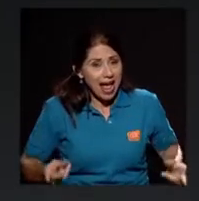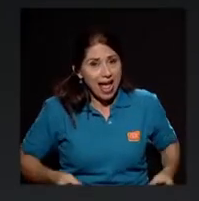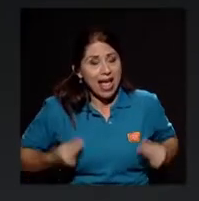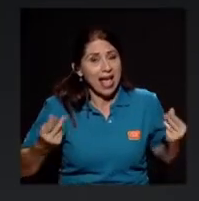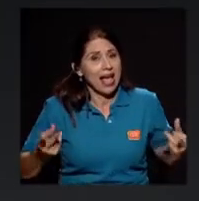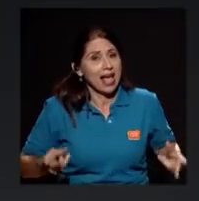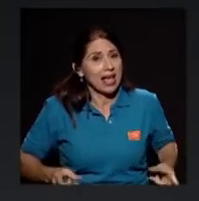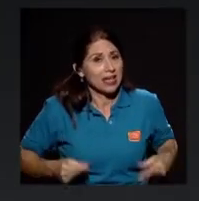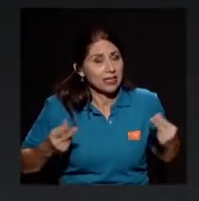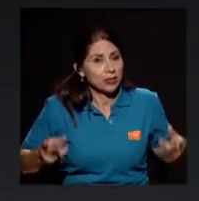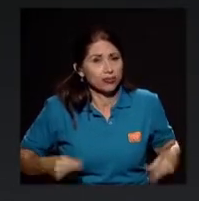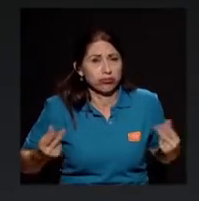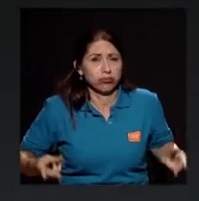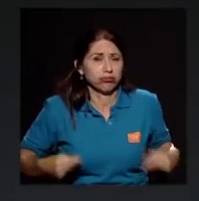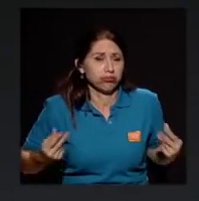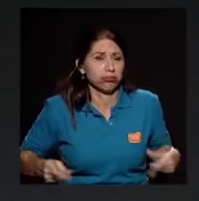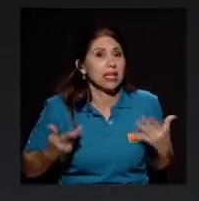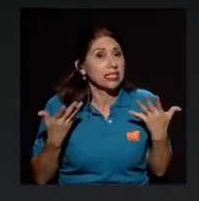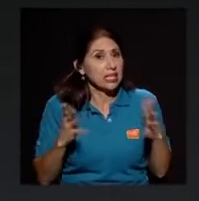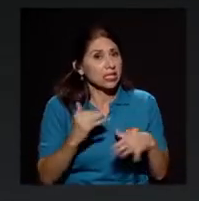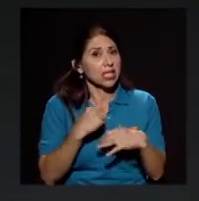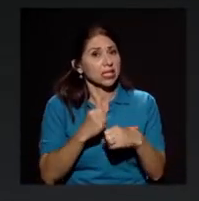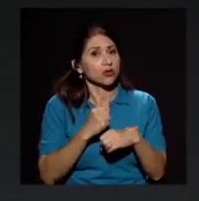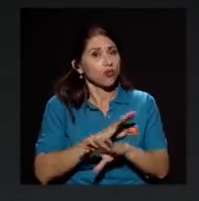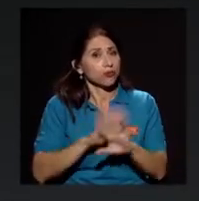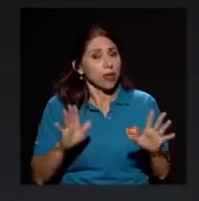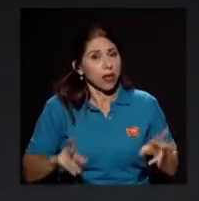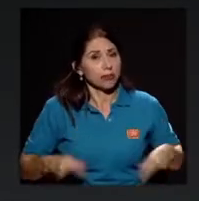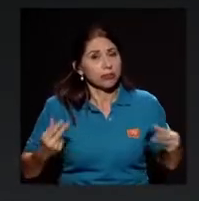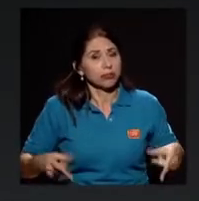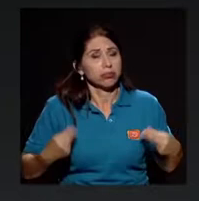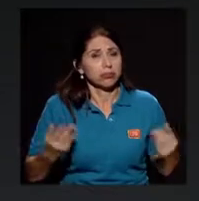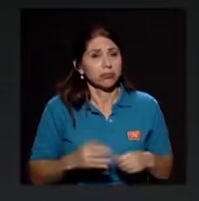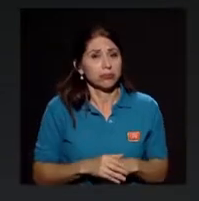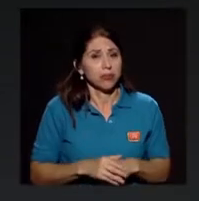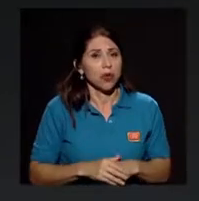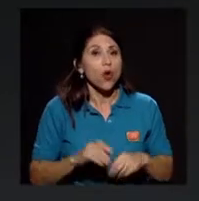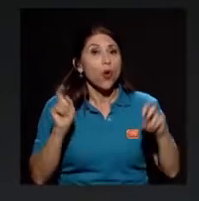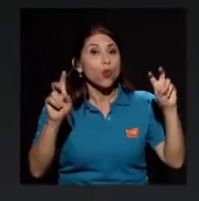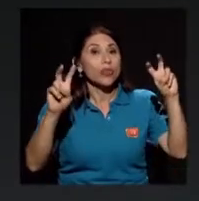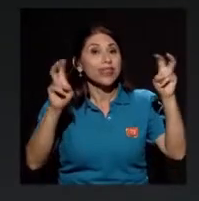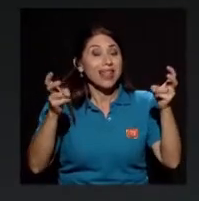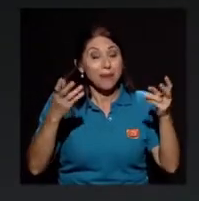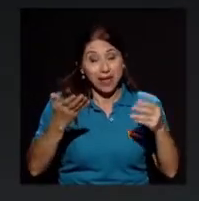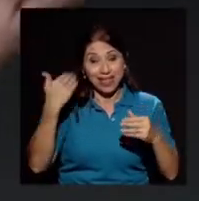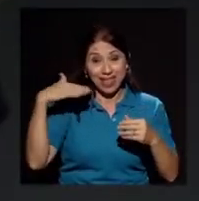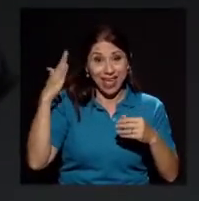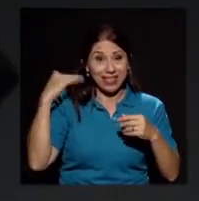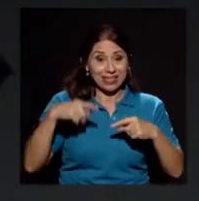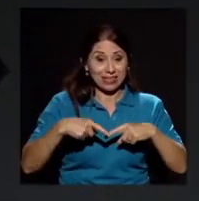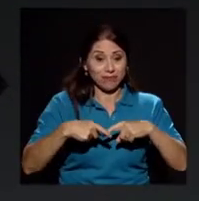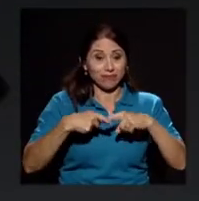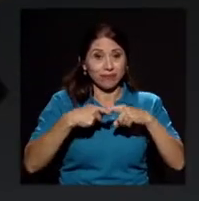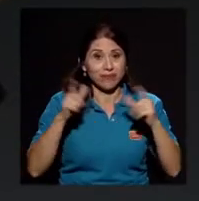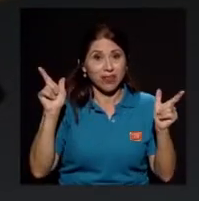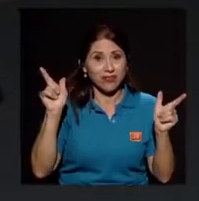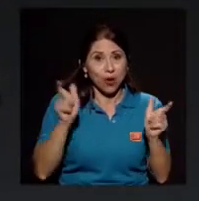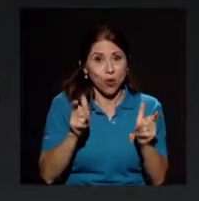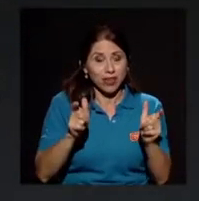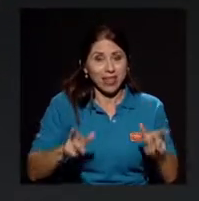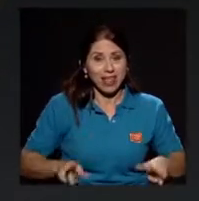ya se hizo es decir uno de los temas de los recortes de gasto es que